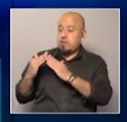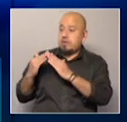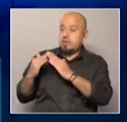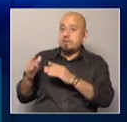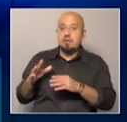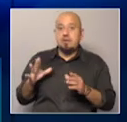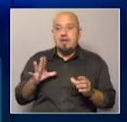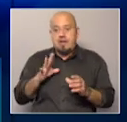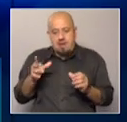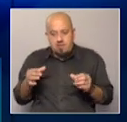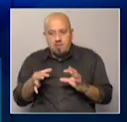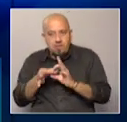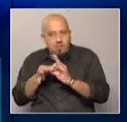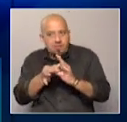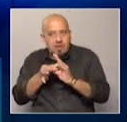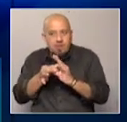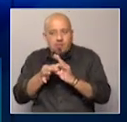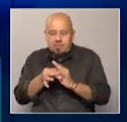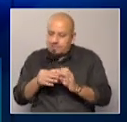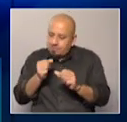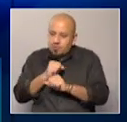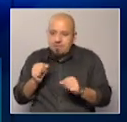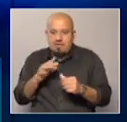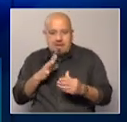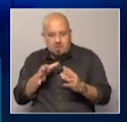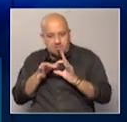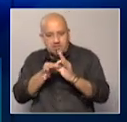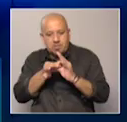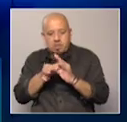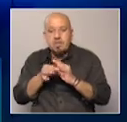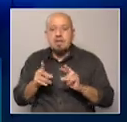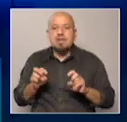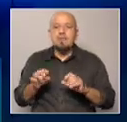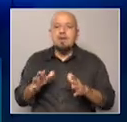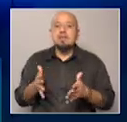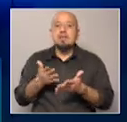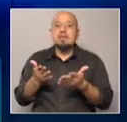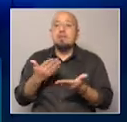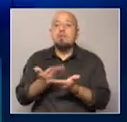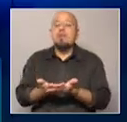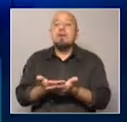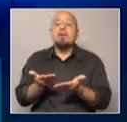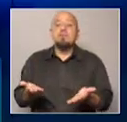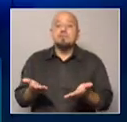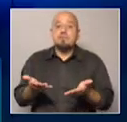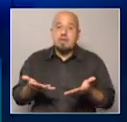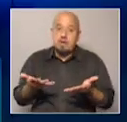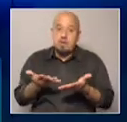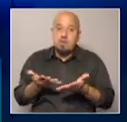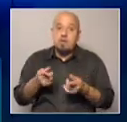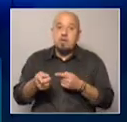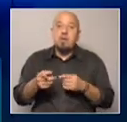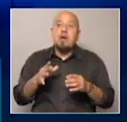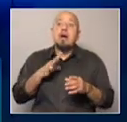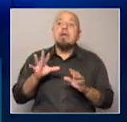obviamente que genera un vínculo afectivo, es imposible, es inevitable. El tema es que lo que plantea Aurora es que, bueno, si ahora van